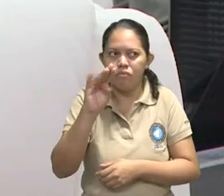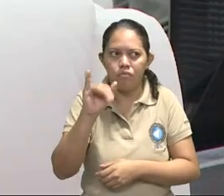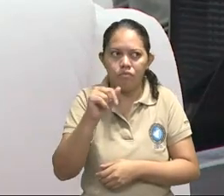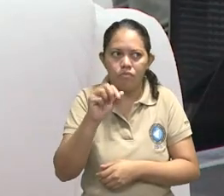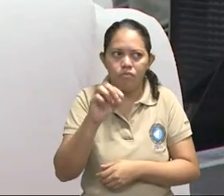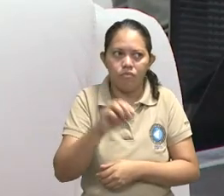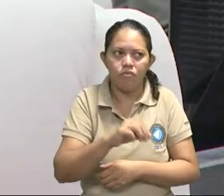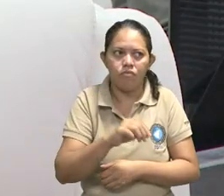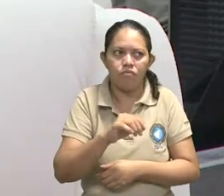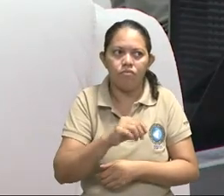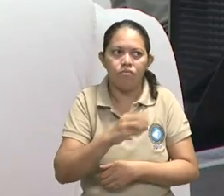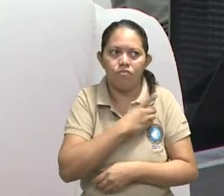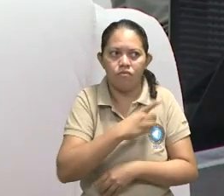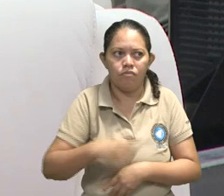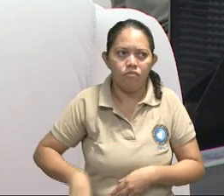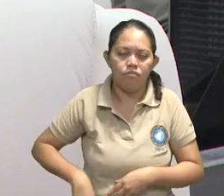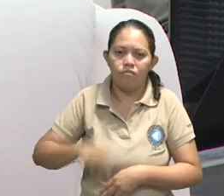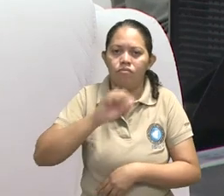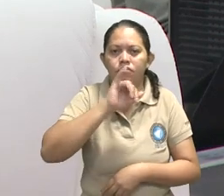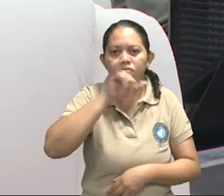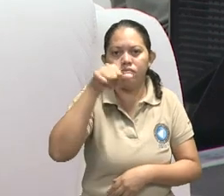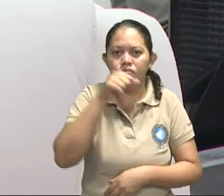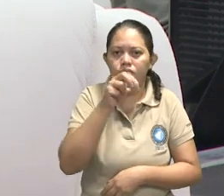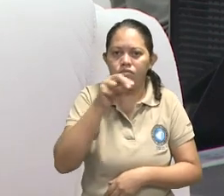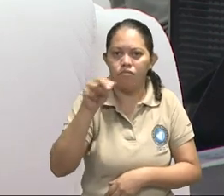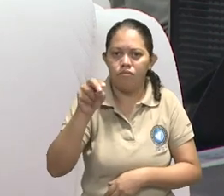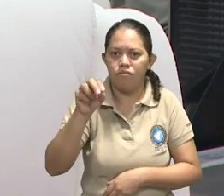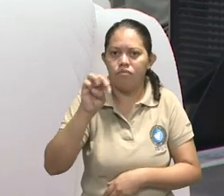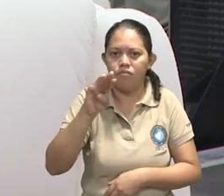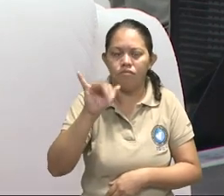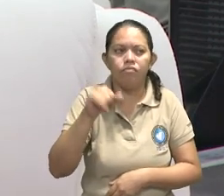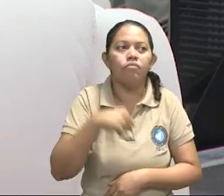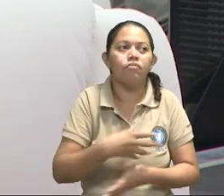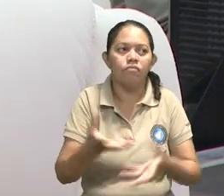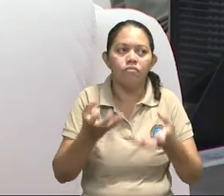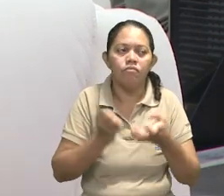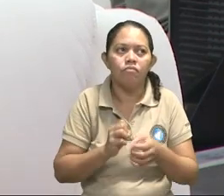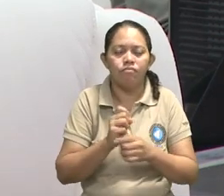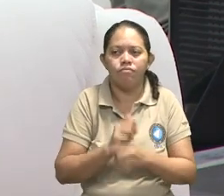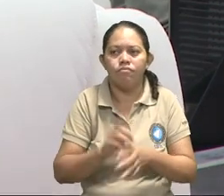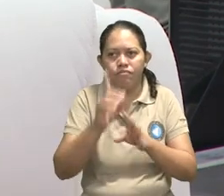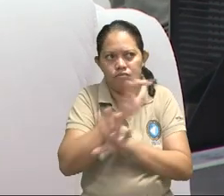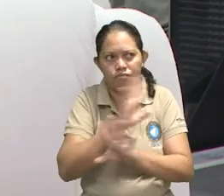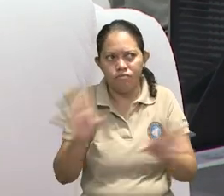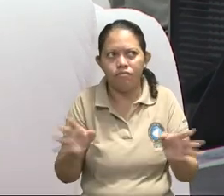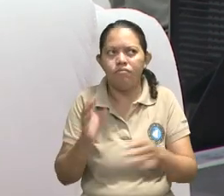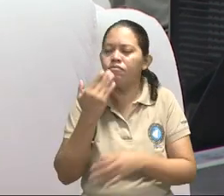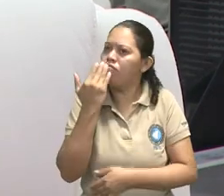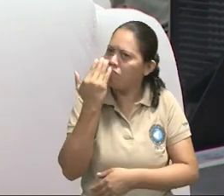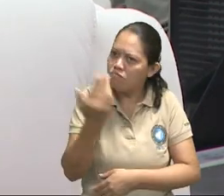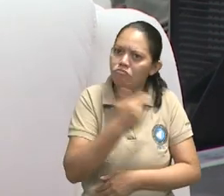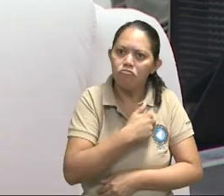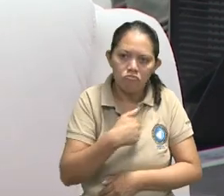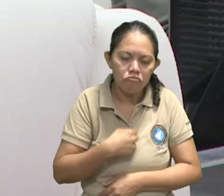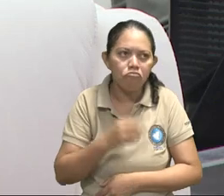nuestra querida hermana, la diputada Jenny Martínez, porque creo que está haciendo algo